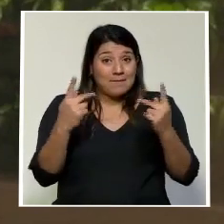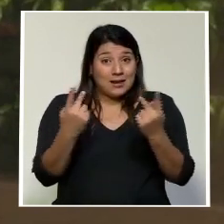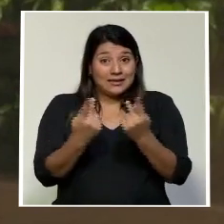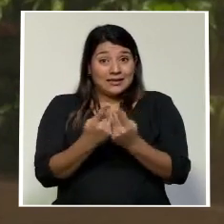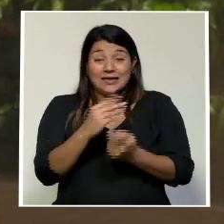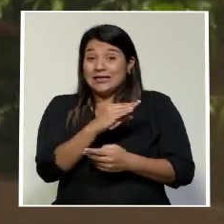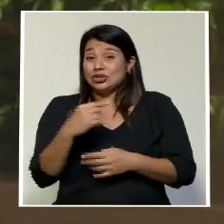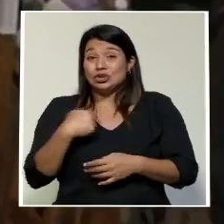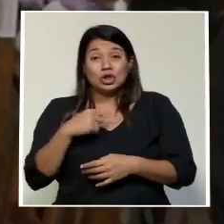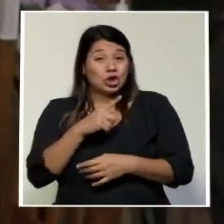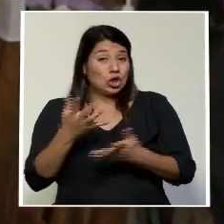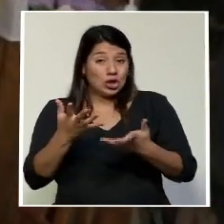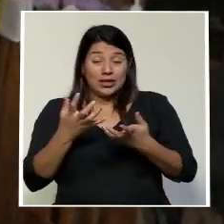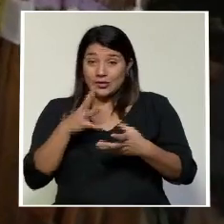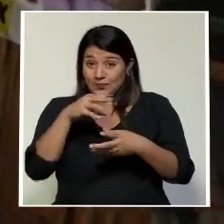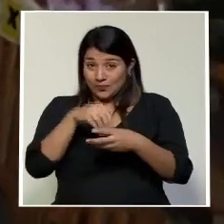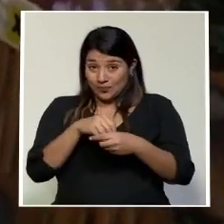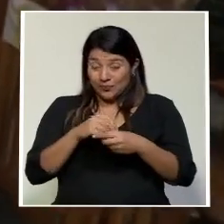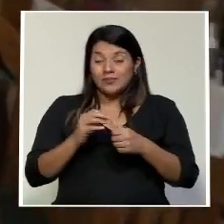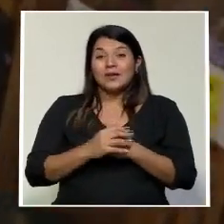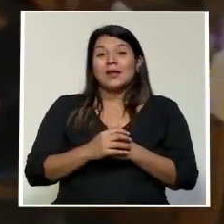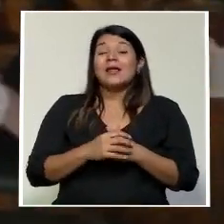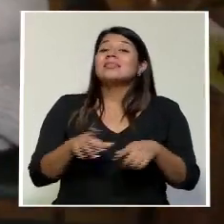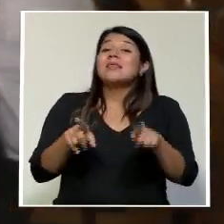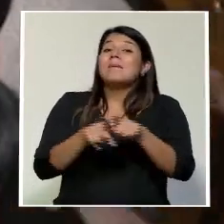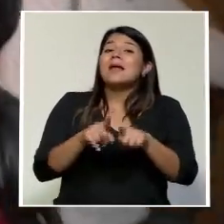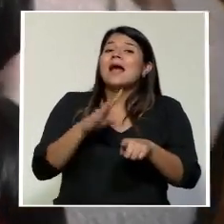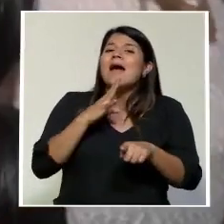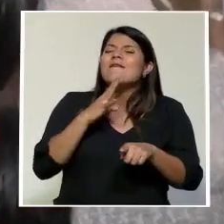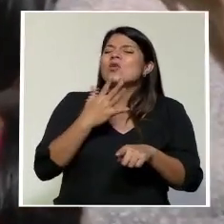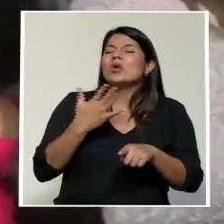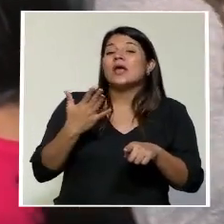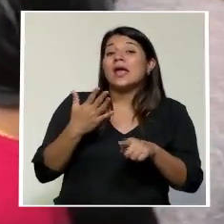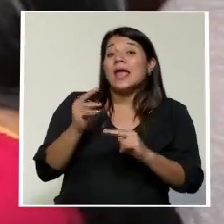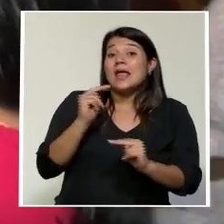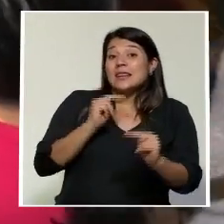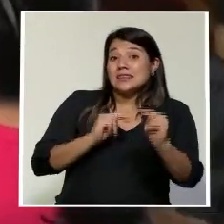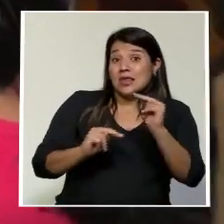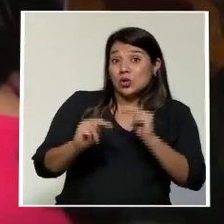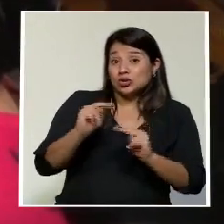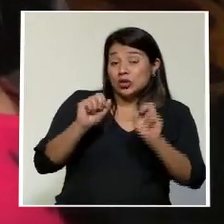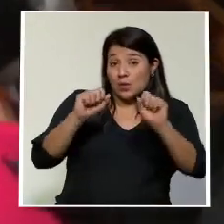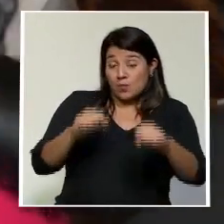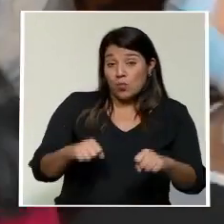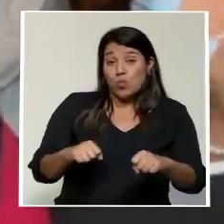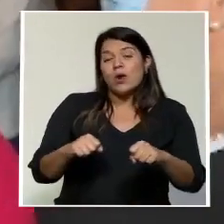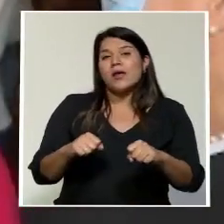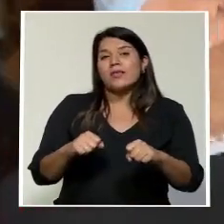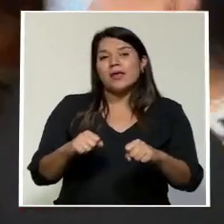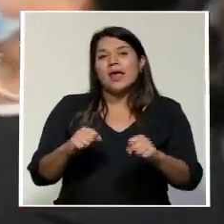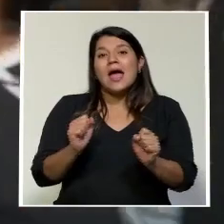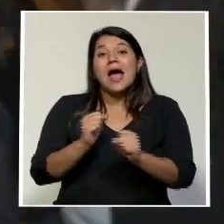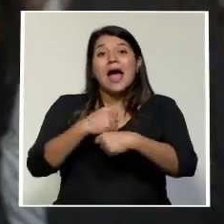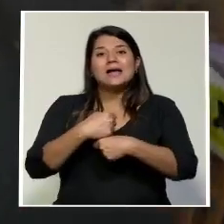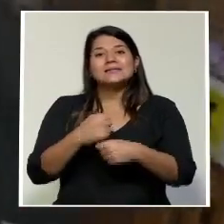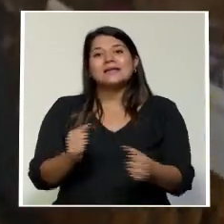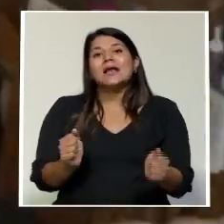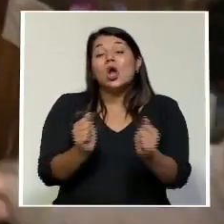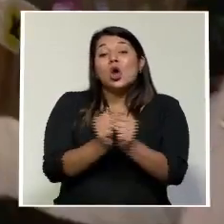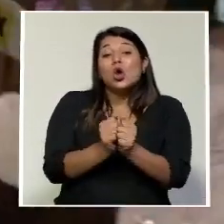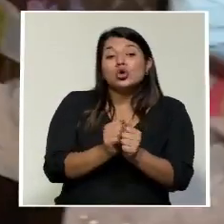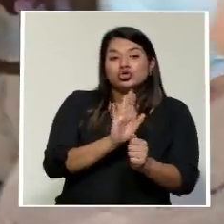inmiscuir en ello. Finalmente, Ramos habló sobre la negociación que puede darse entre las agendas de su tendencia y la que